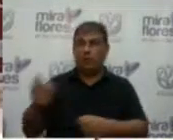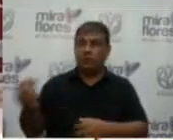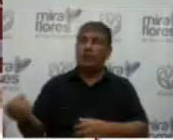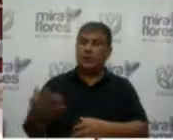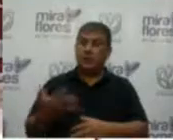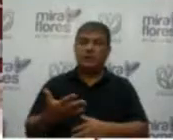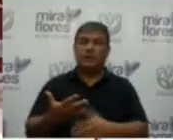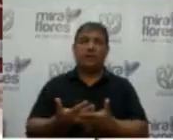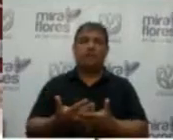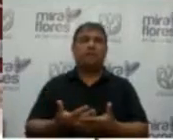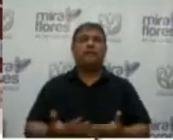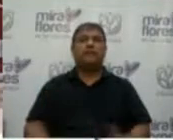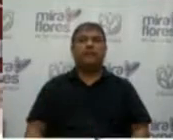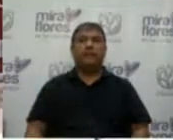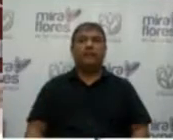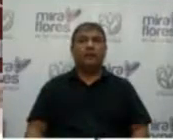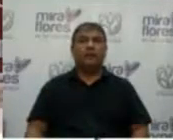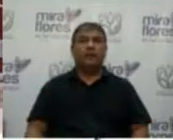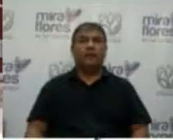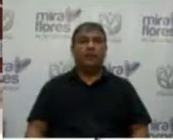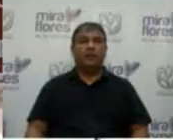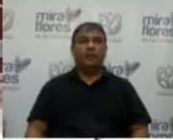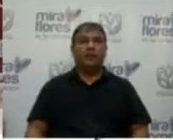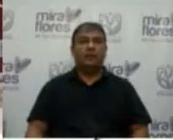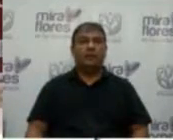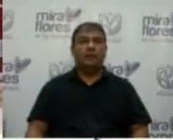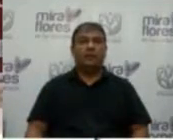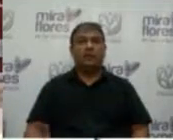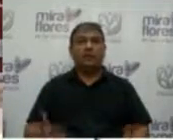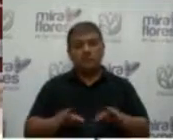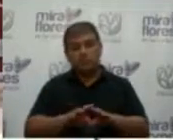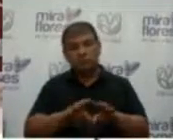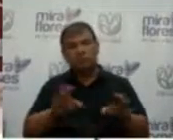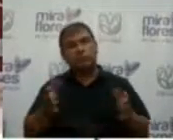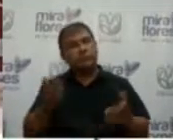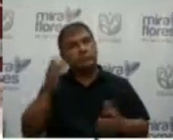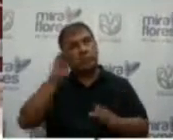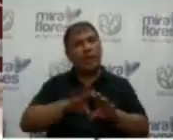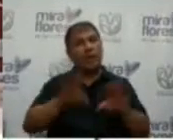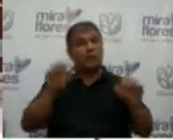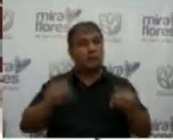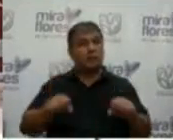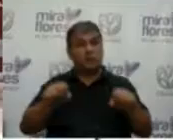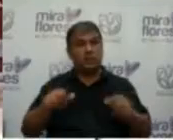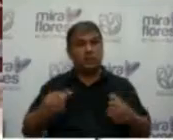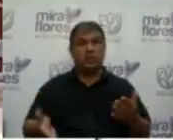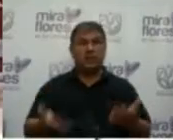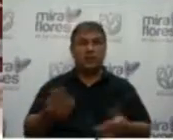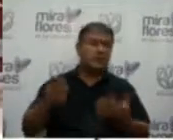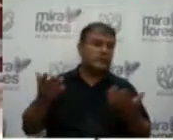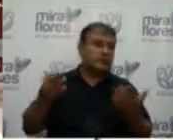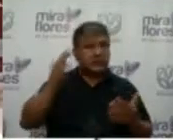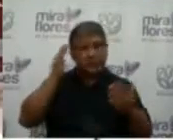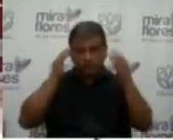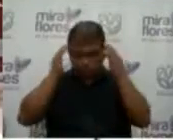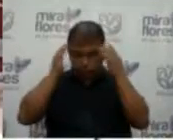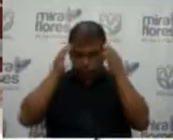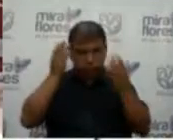menciona. Y se abrió esta posibilidad, está dando